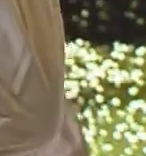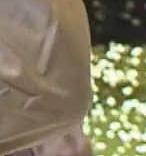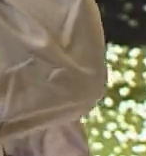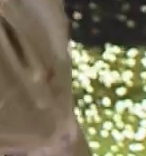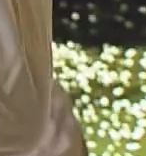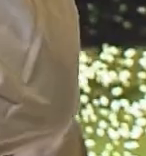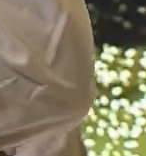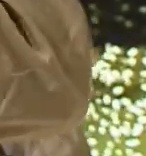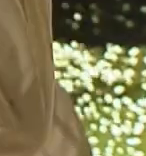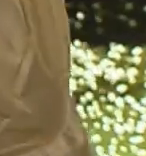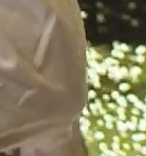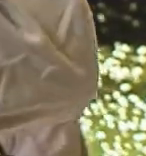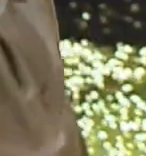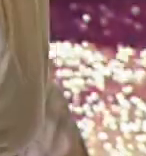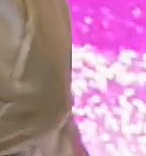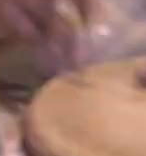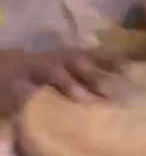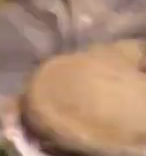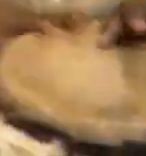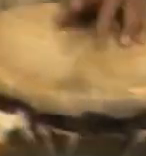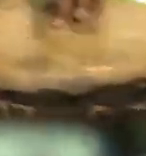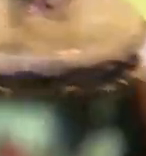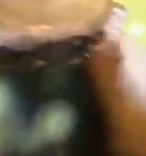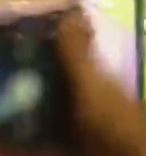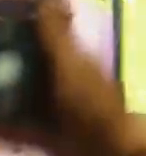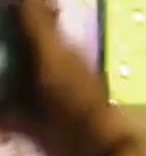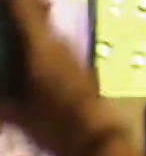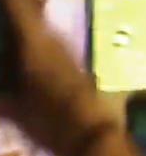caer. Aguacero de mayo, déjalo